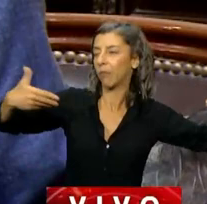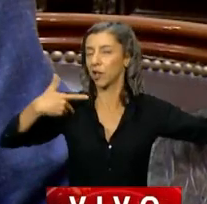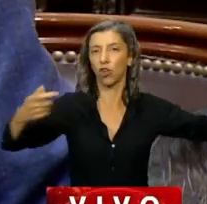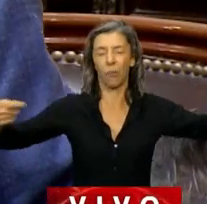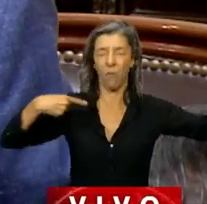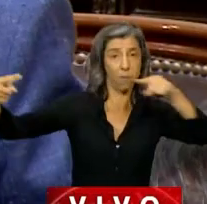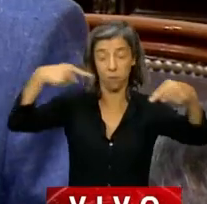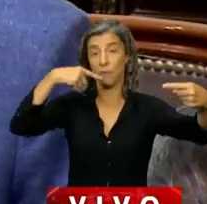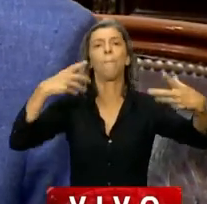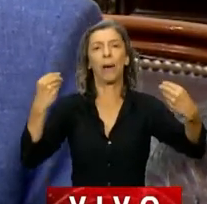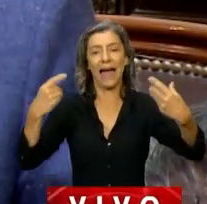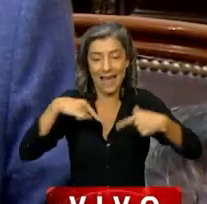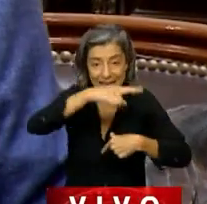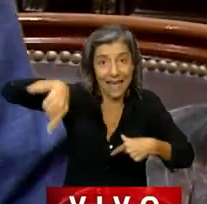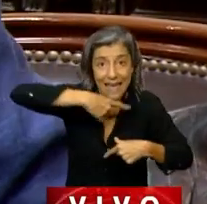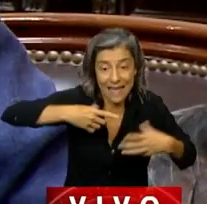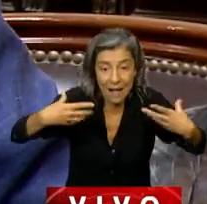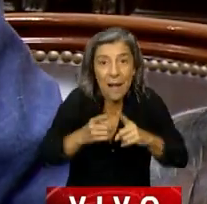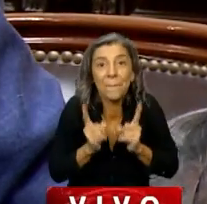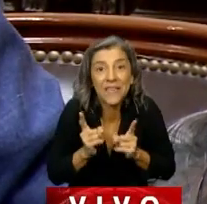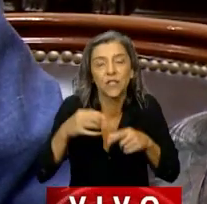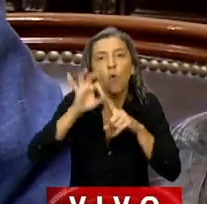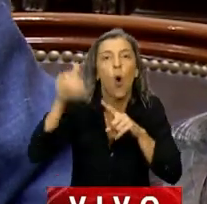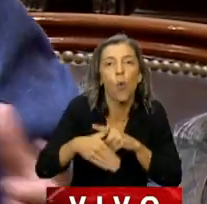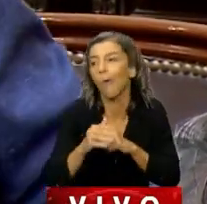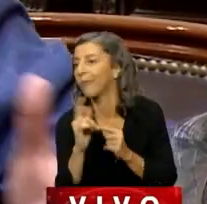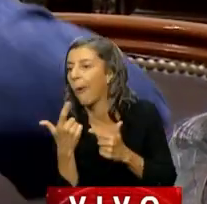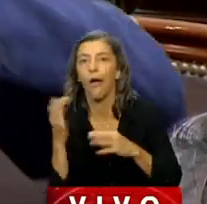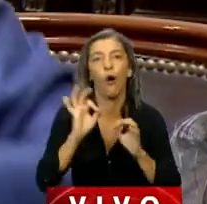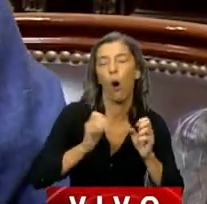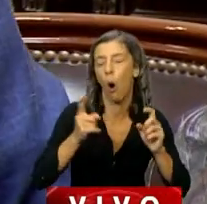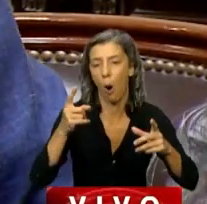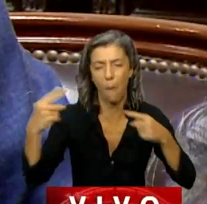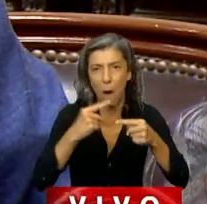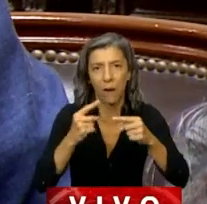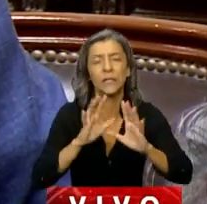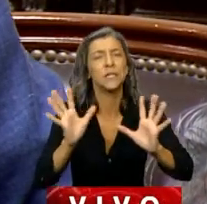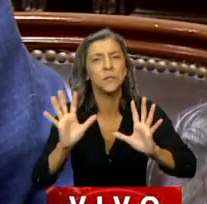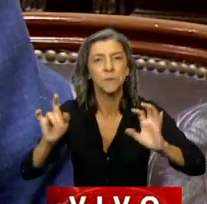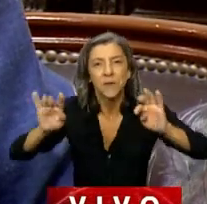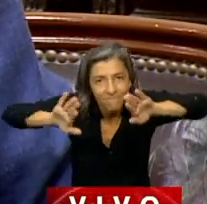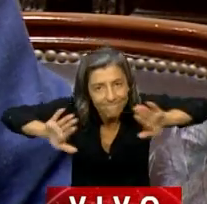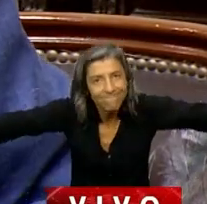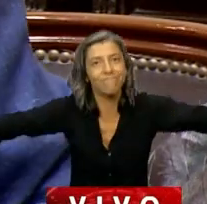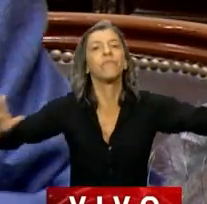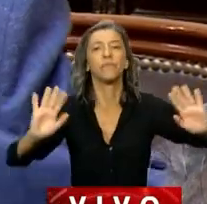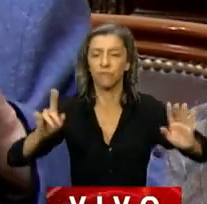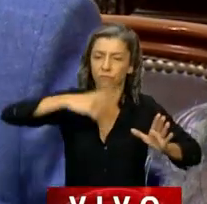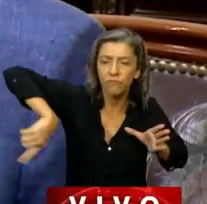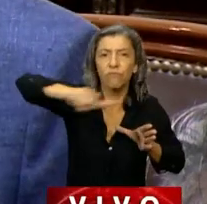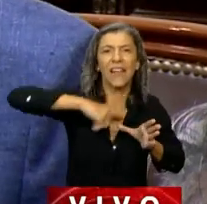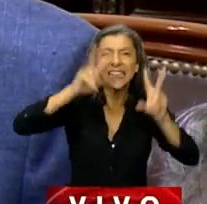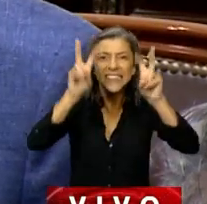la posibilidad del quórum, obstaculizar la posibilidad de que se traten ciertos temas u otros llevarnos a empujones para que tengamos que tratar los temas